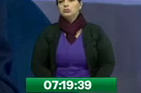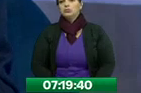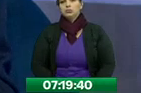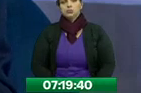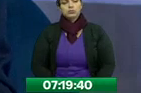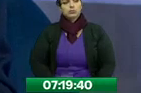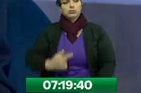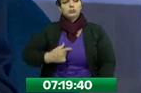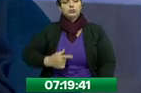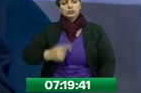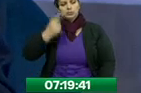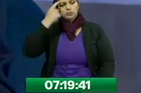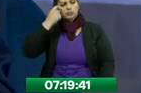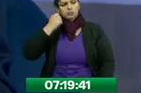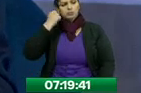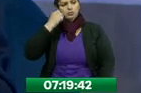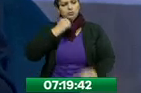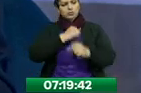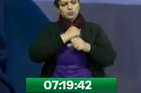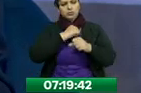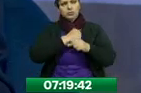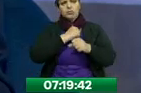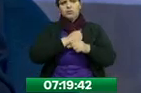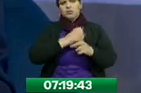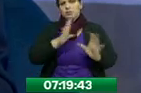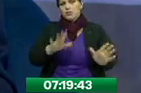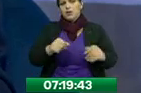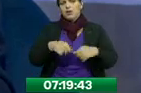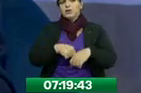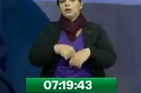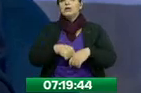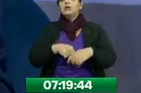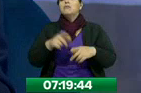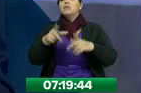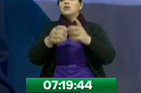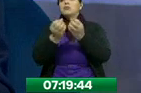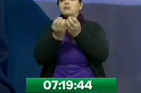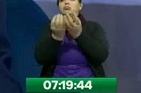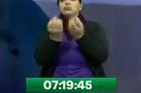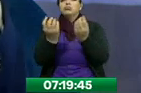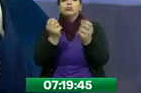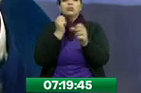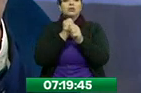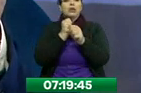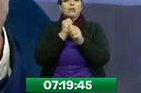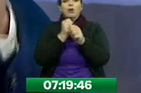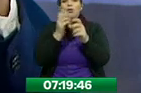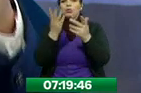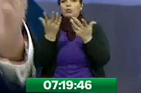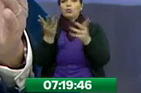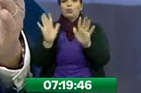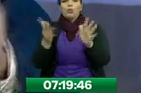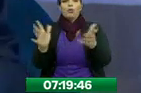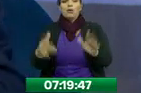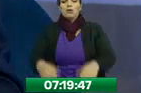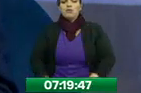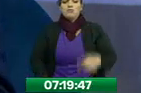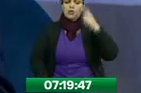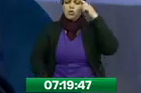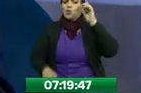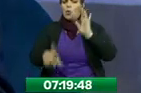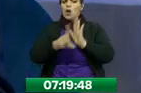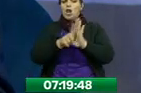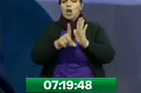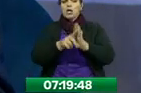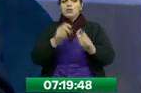empleo formal, por lo tanto, no se benefician de ningún derecho laboral. Hay que pensar en ellos. Y